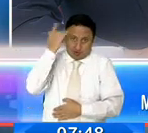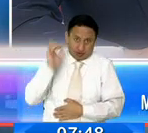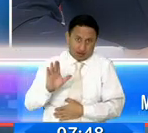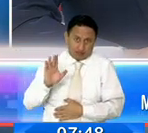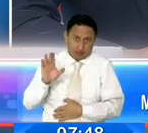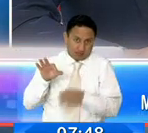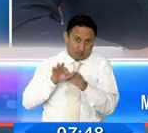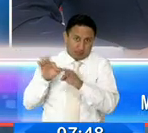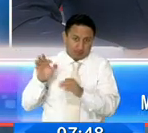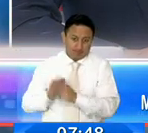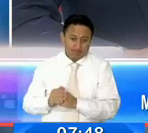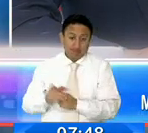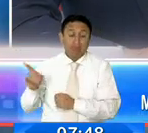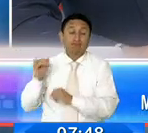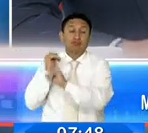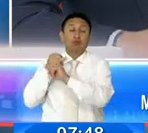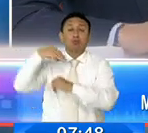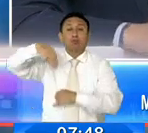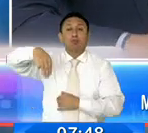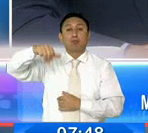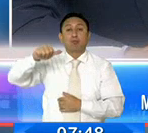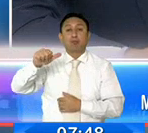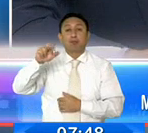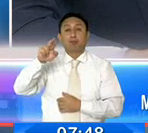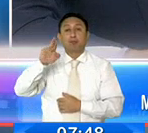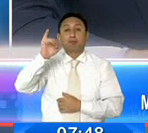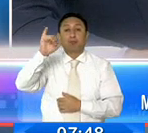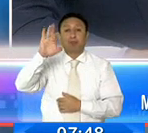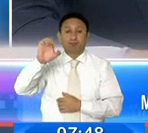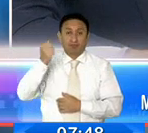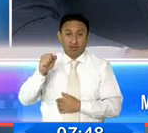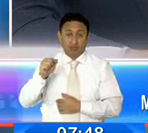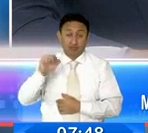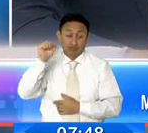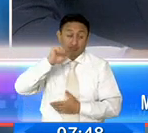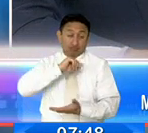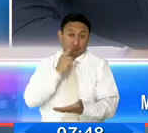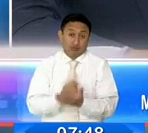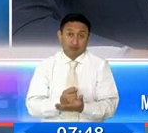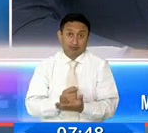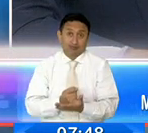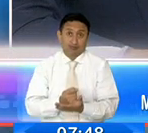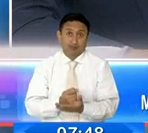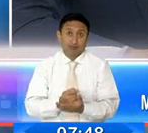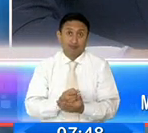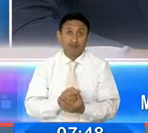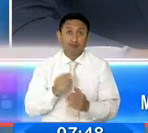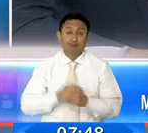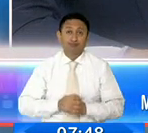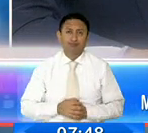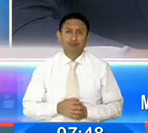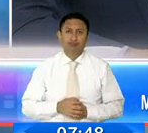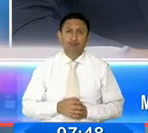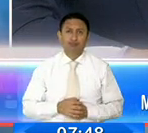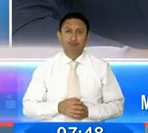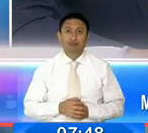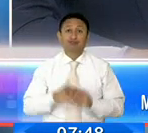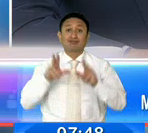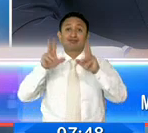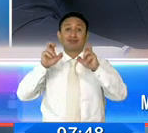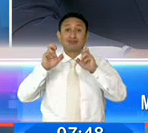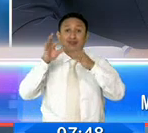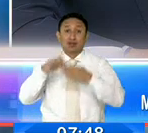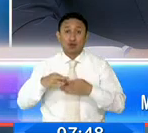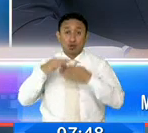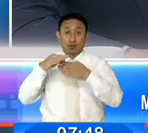conmigo, el ingeniero Martínez, ¿no? De que en efecto hay una variante que es de carácter piloto,